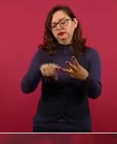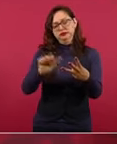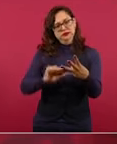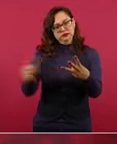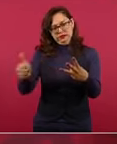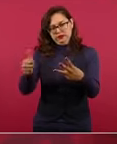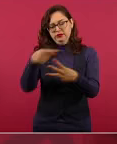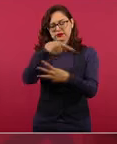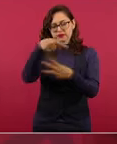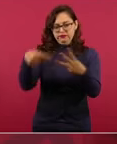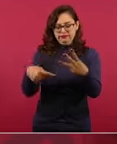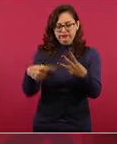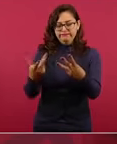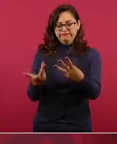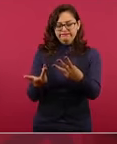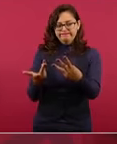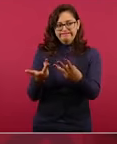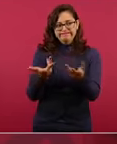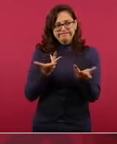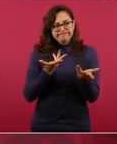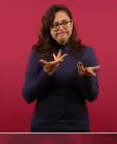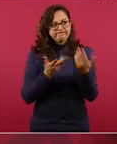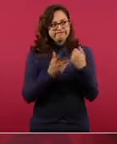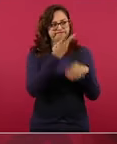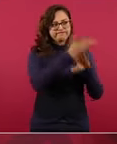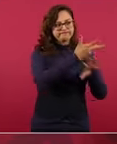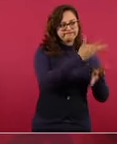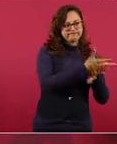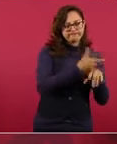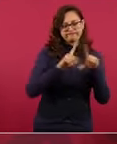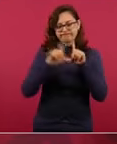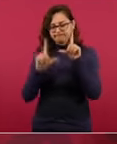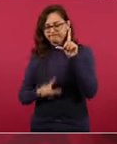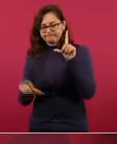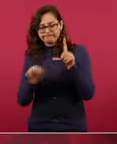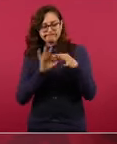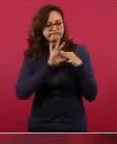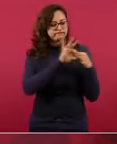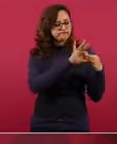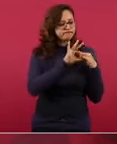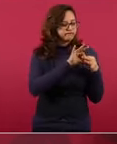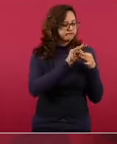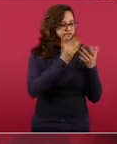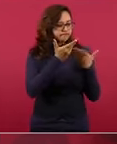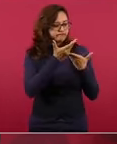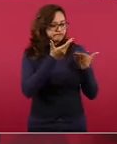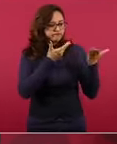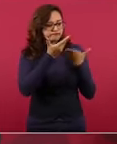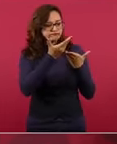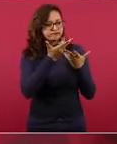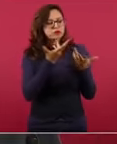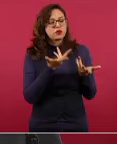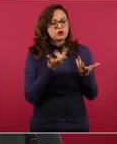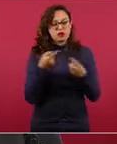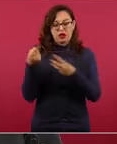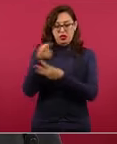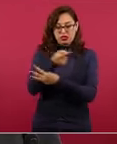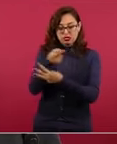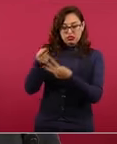cómo logramos que en estos tres componentes